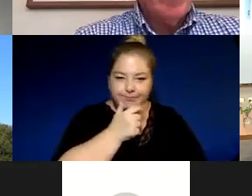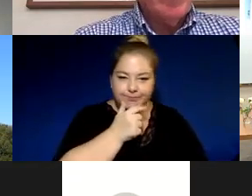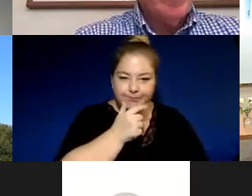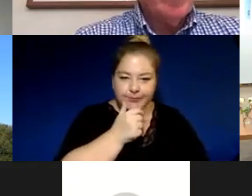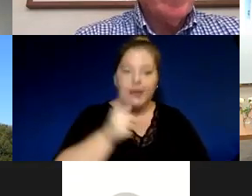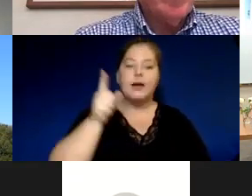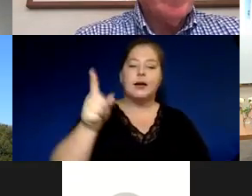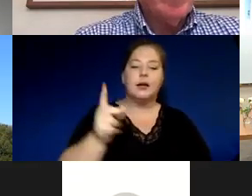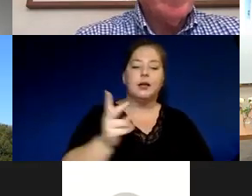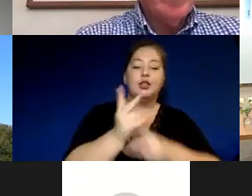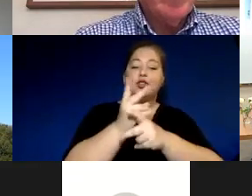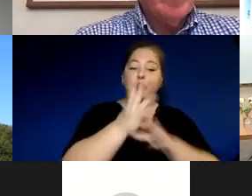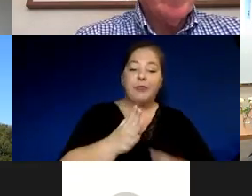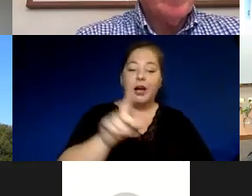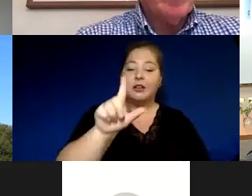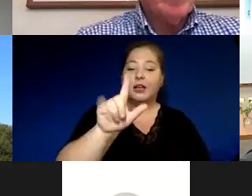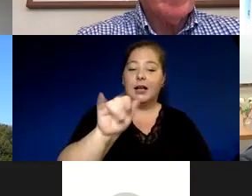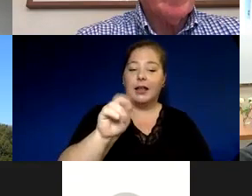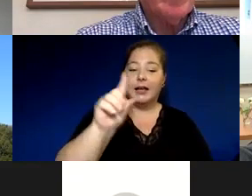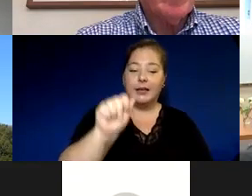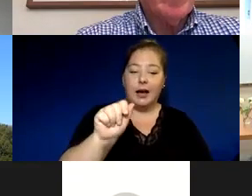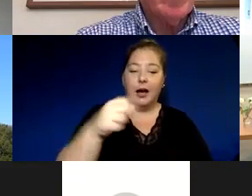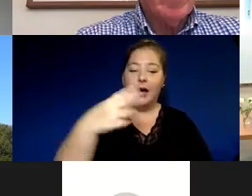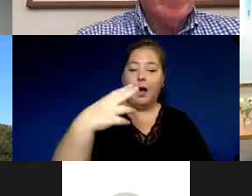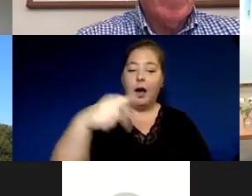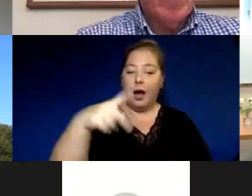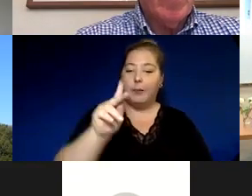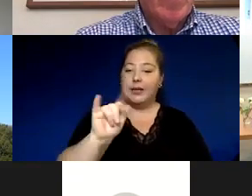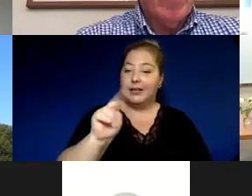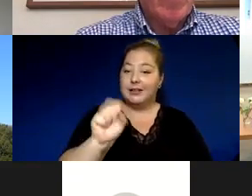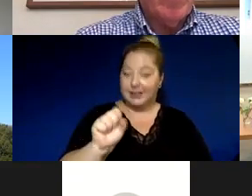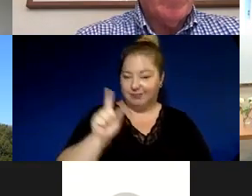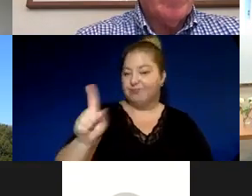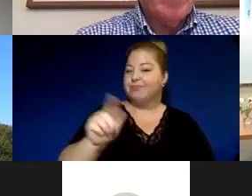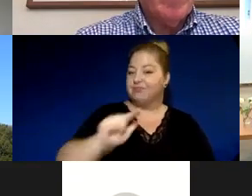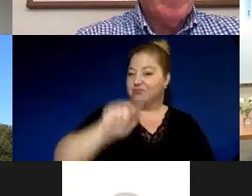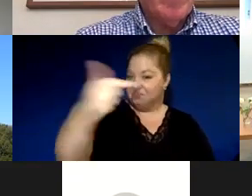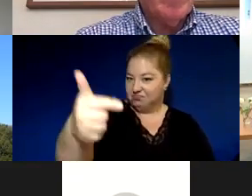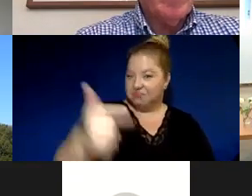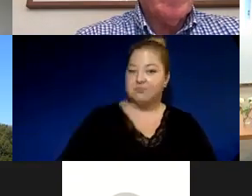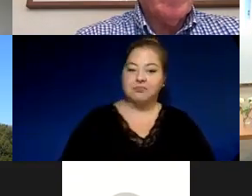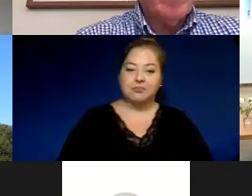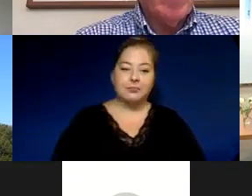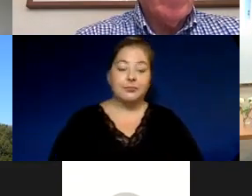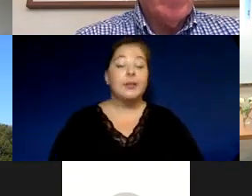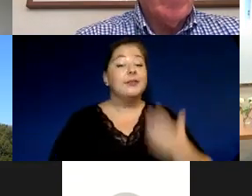a Linda Hopkins de la mesa de supervisores del condado. Bueno, quiero